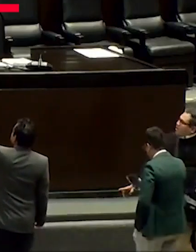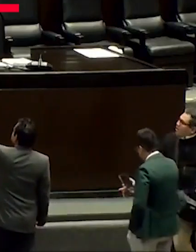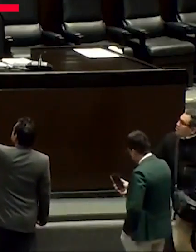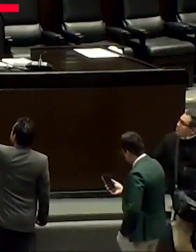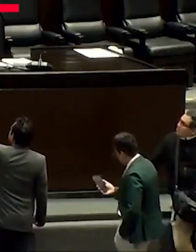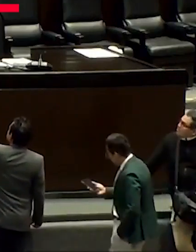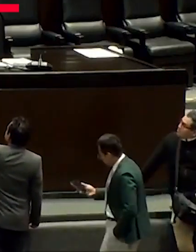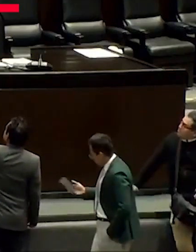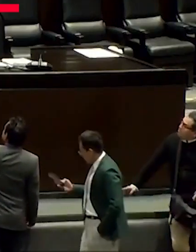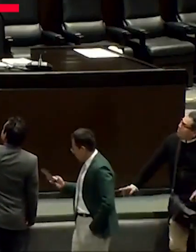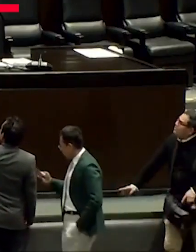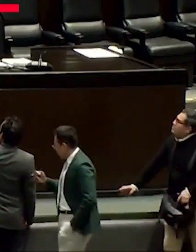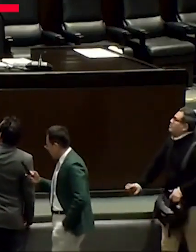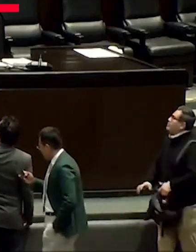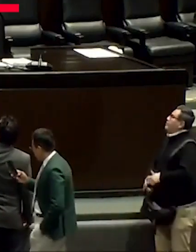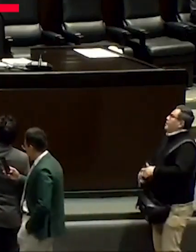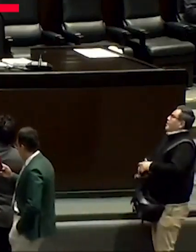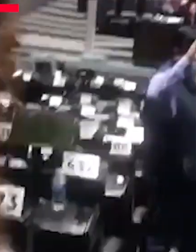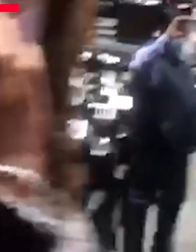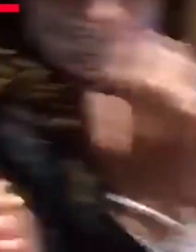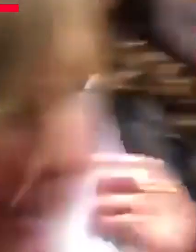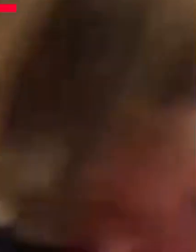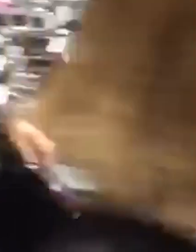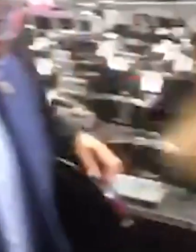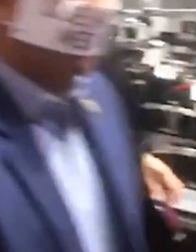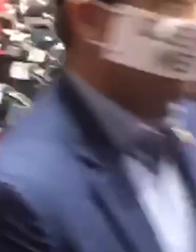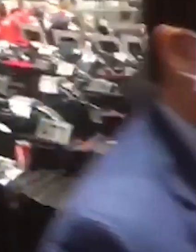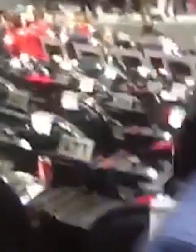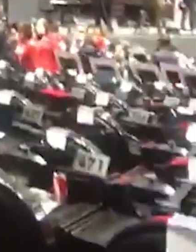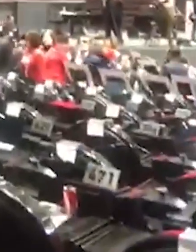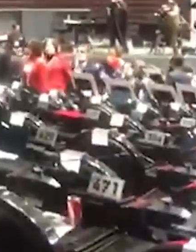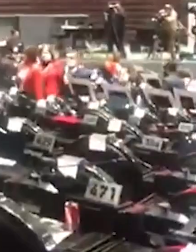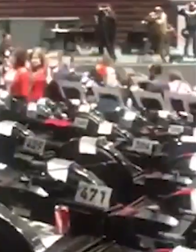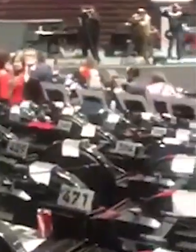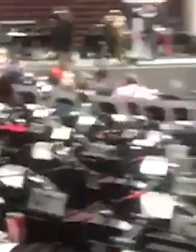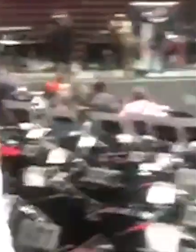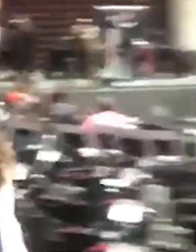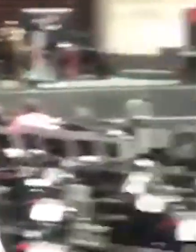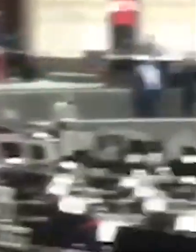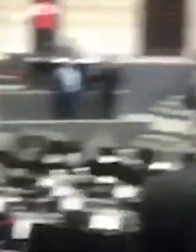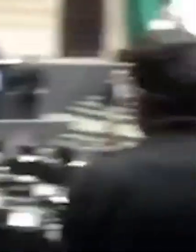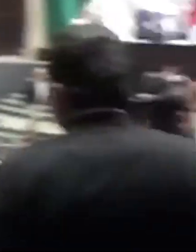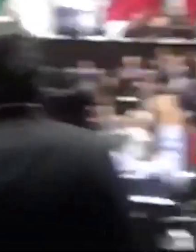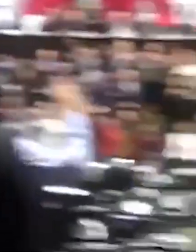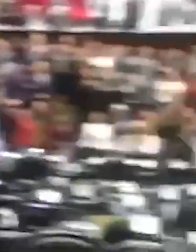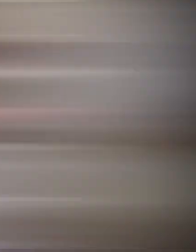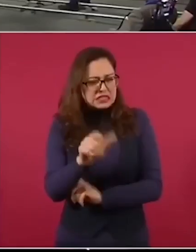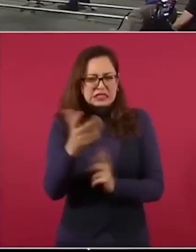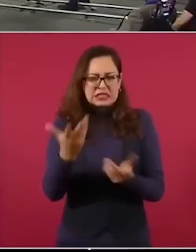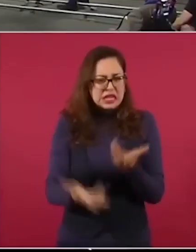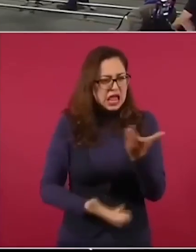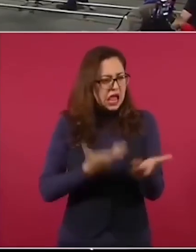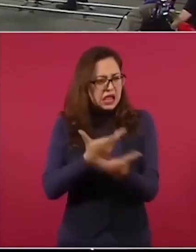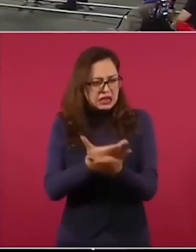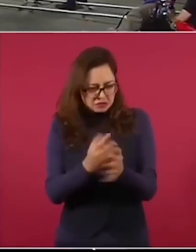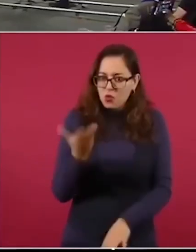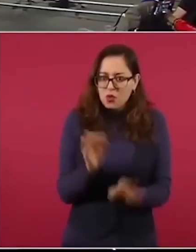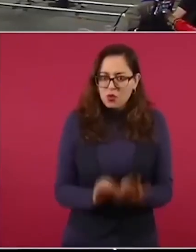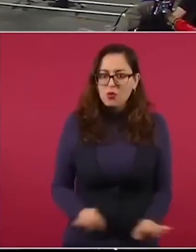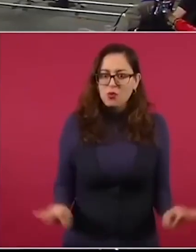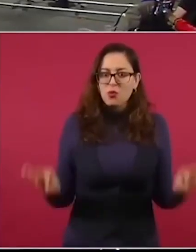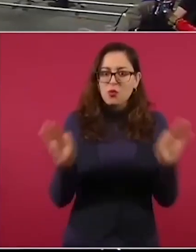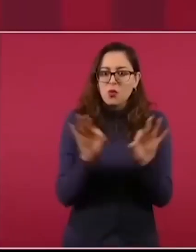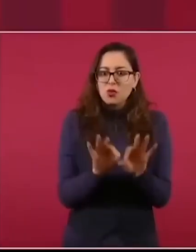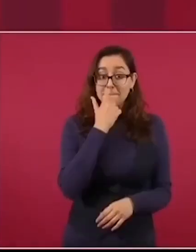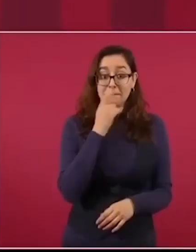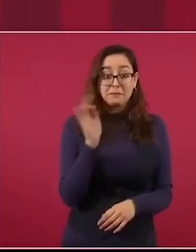La 4T avala el plan B electoral de López Obrador. ¿Qué es y por qué la oposición acusa venganza? Una reforma a